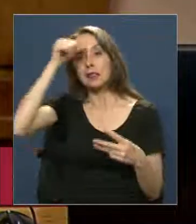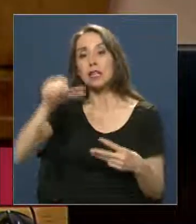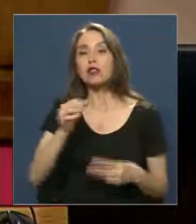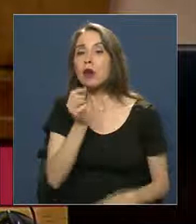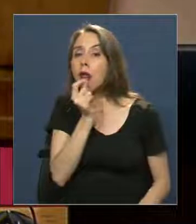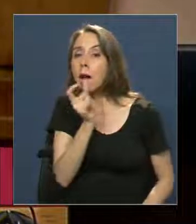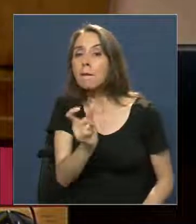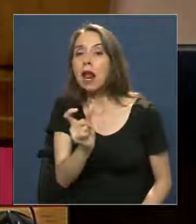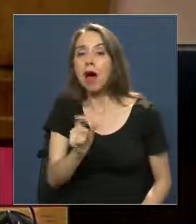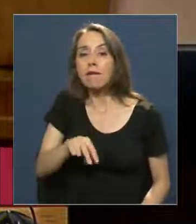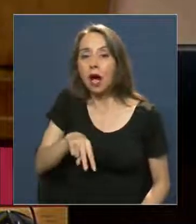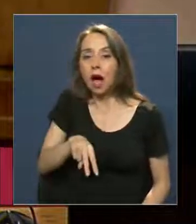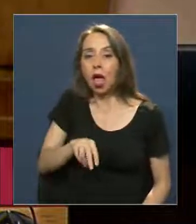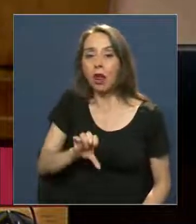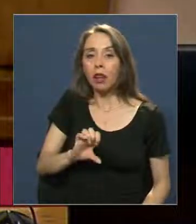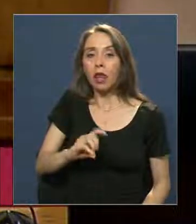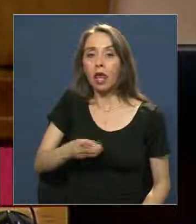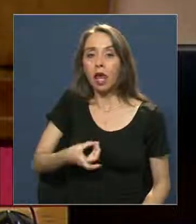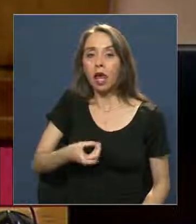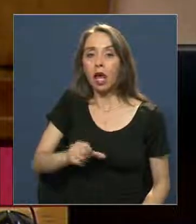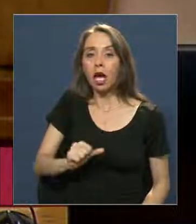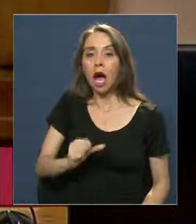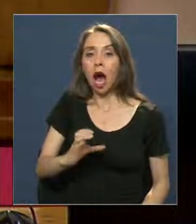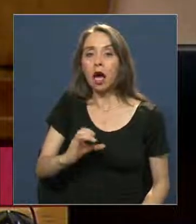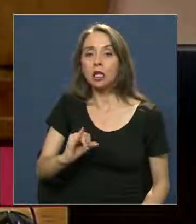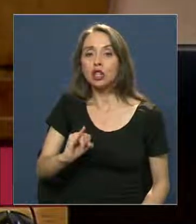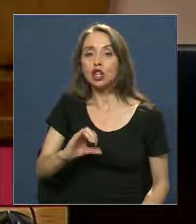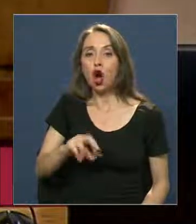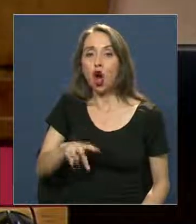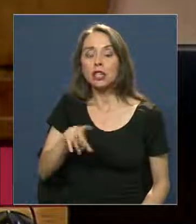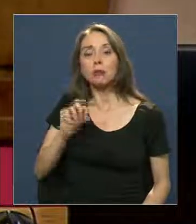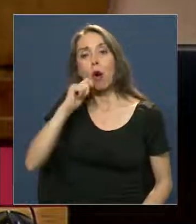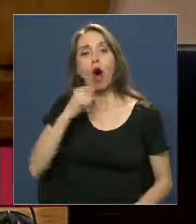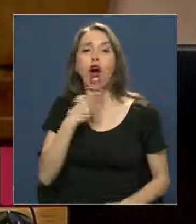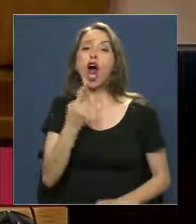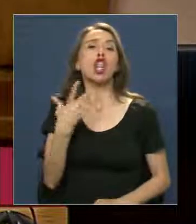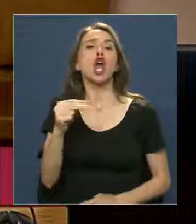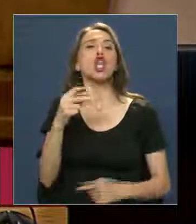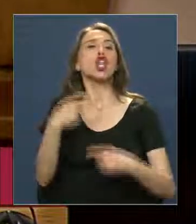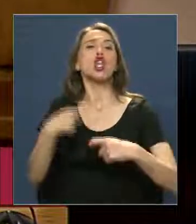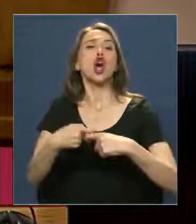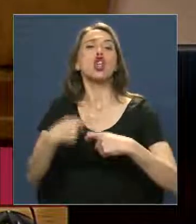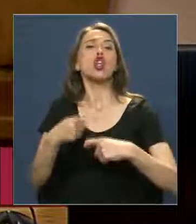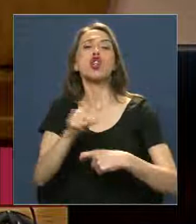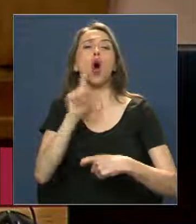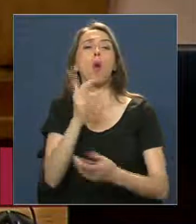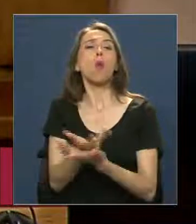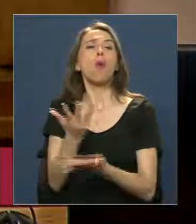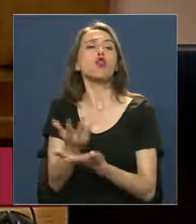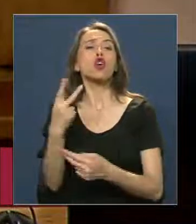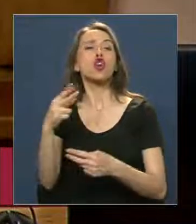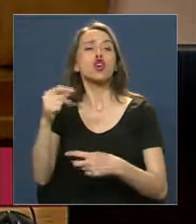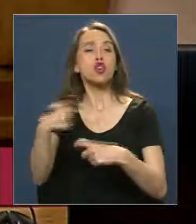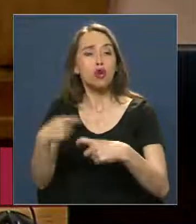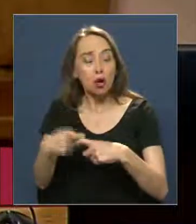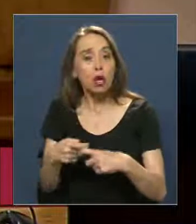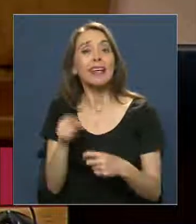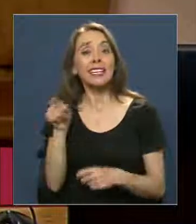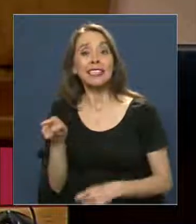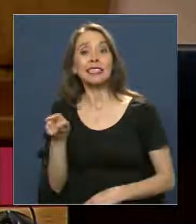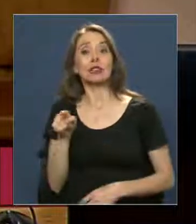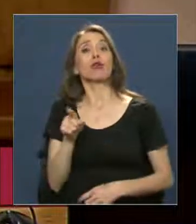negacionismo. Yo me voy a referir principalmente al negacionismo, que fue lo que planteamos y que